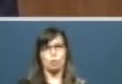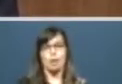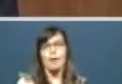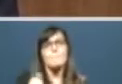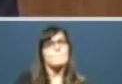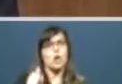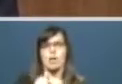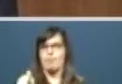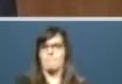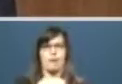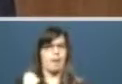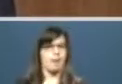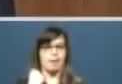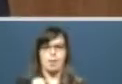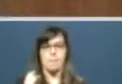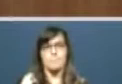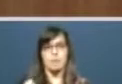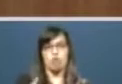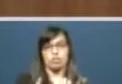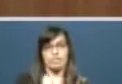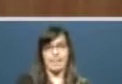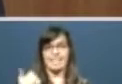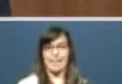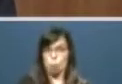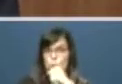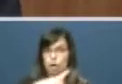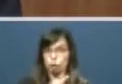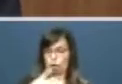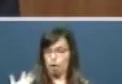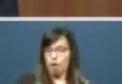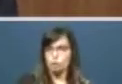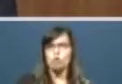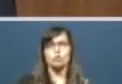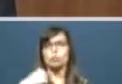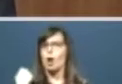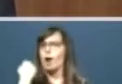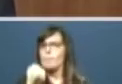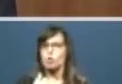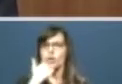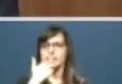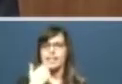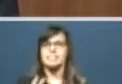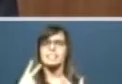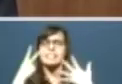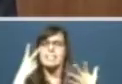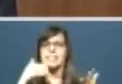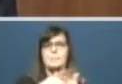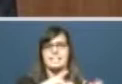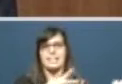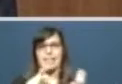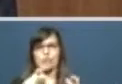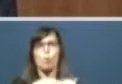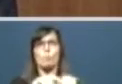activas de empleo ha determinado que en lo que va de legislatura hayamos apoyado de forma directa cerca de 7 mil 700 puestos de trabajo